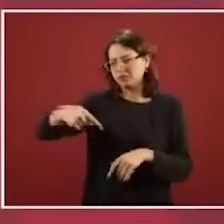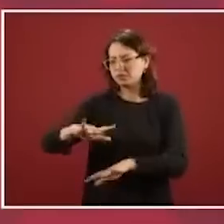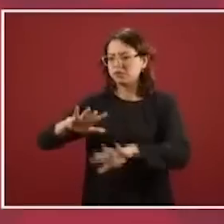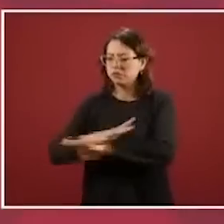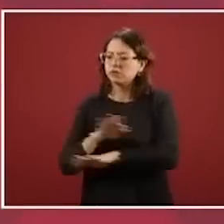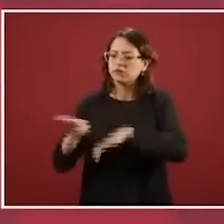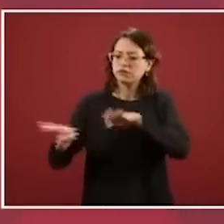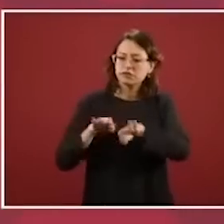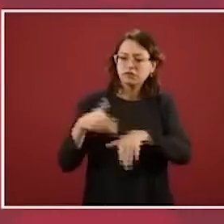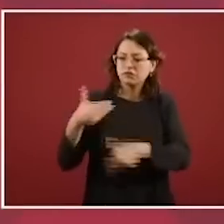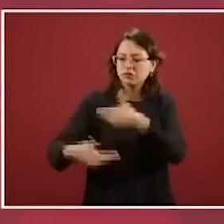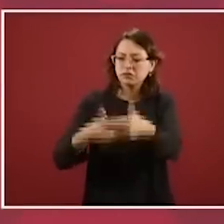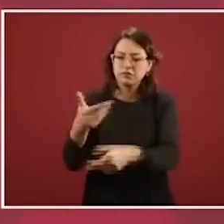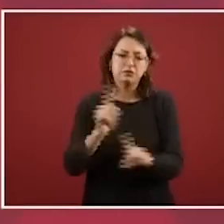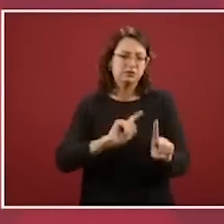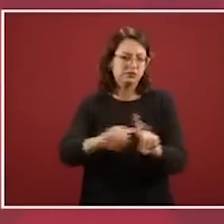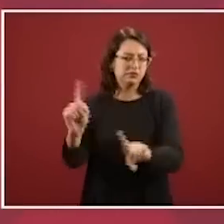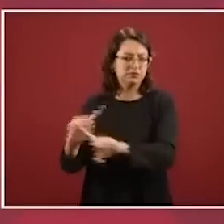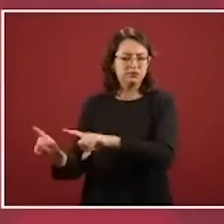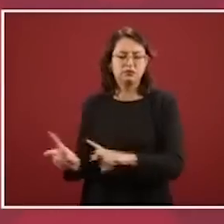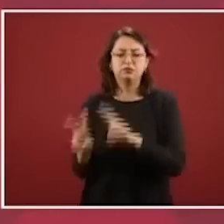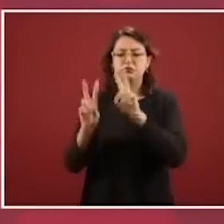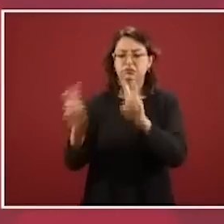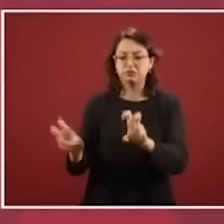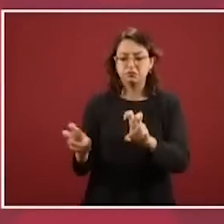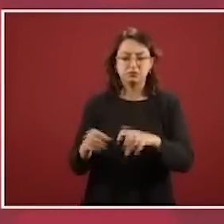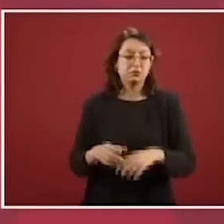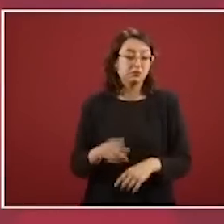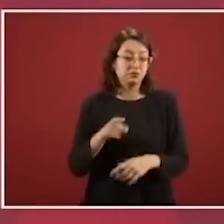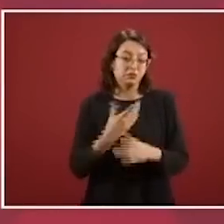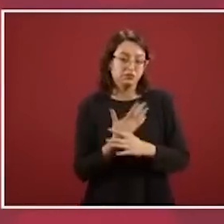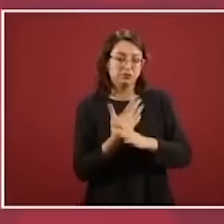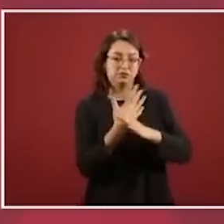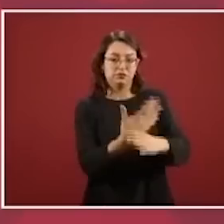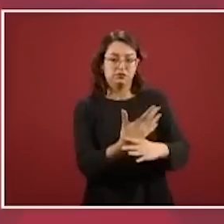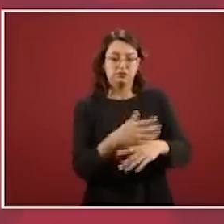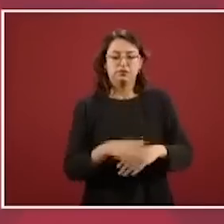las cuestiones laborales en México. Bueno,